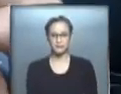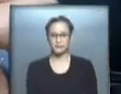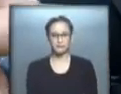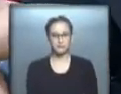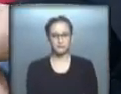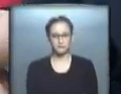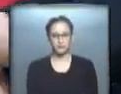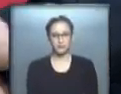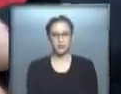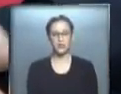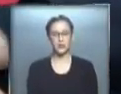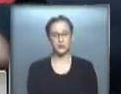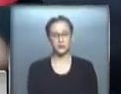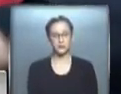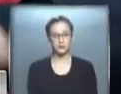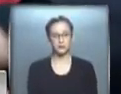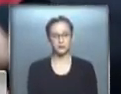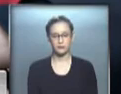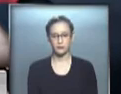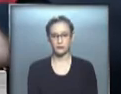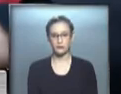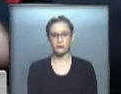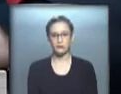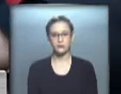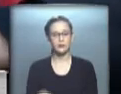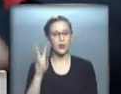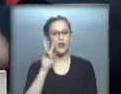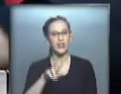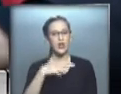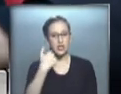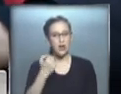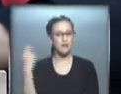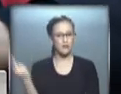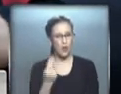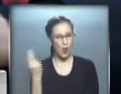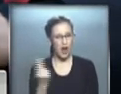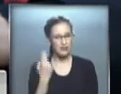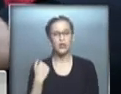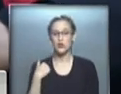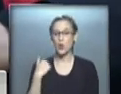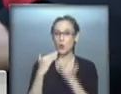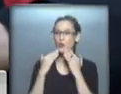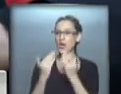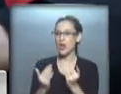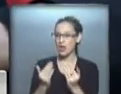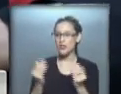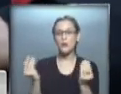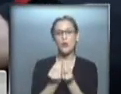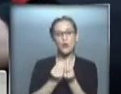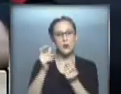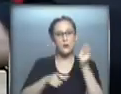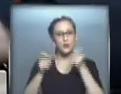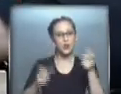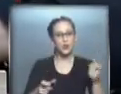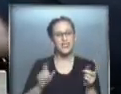llegaron el cuerpo de mi hija como yo le dije agradezco muchas personas que yo sé que no te